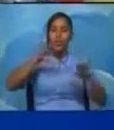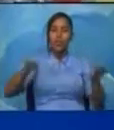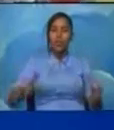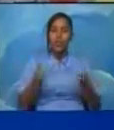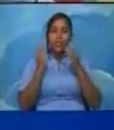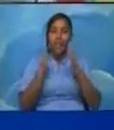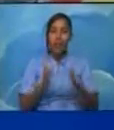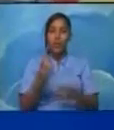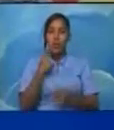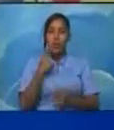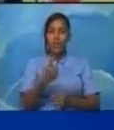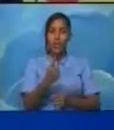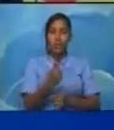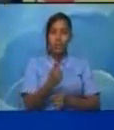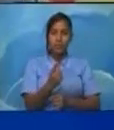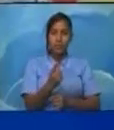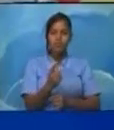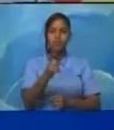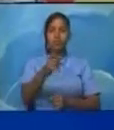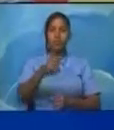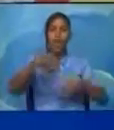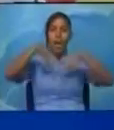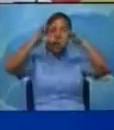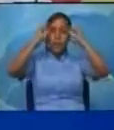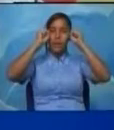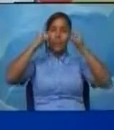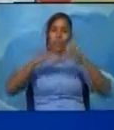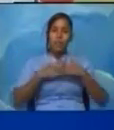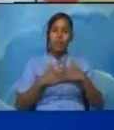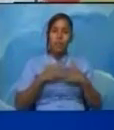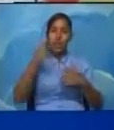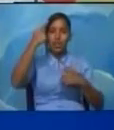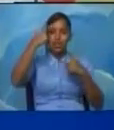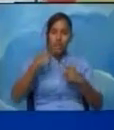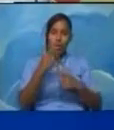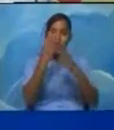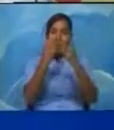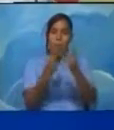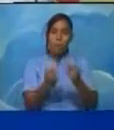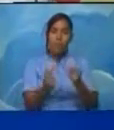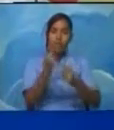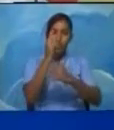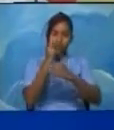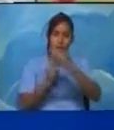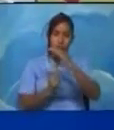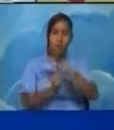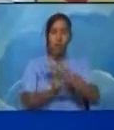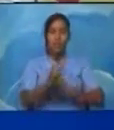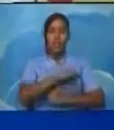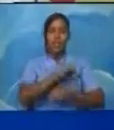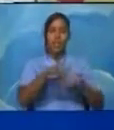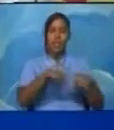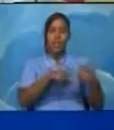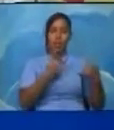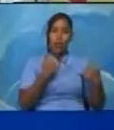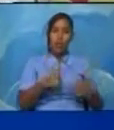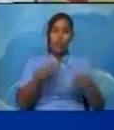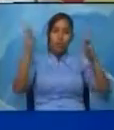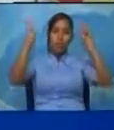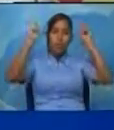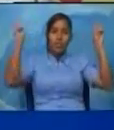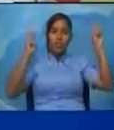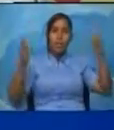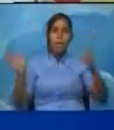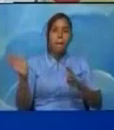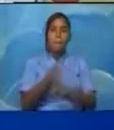dijo... Aprended de mí que soy manso y humilde, y humilde de corazón. Moisés, palo con